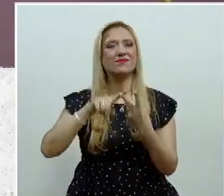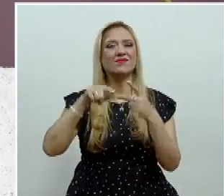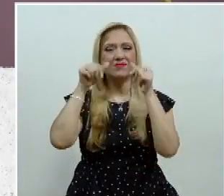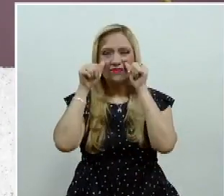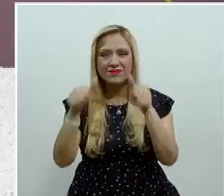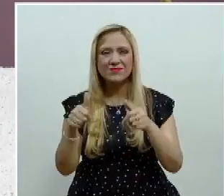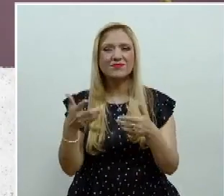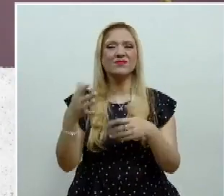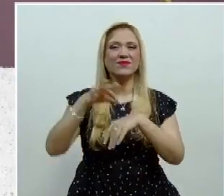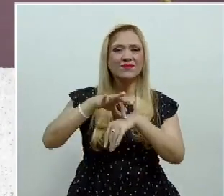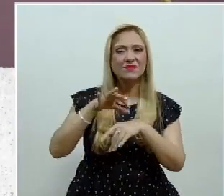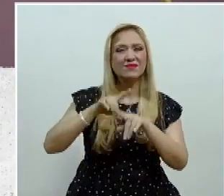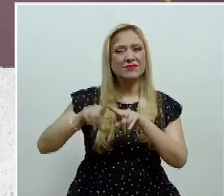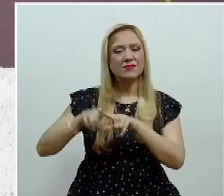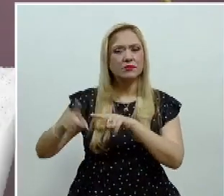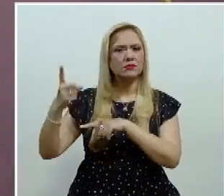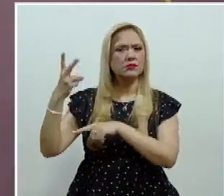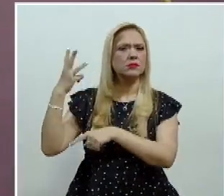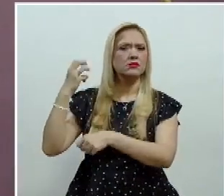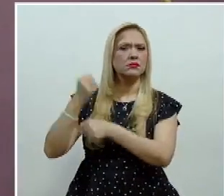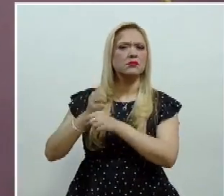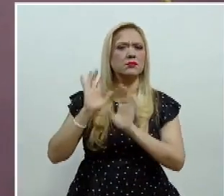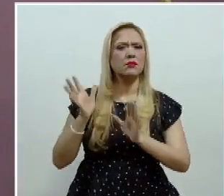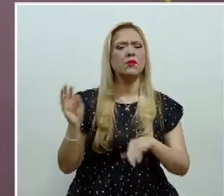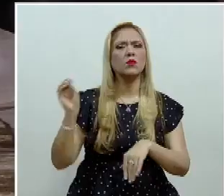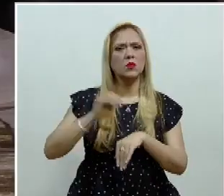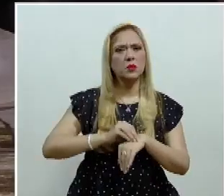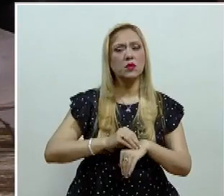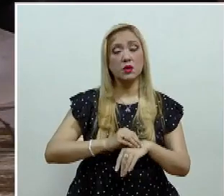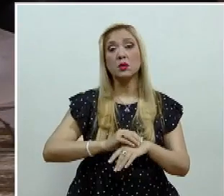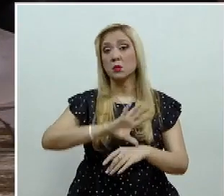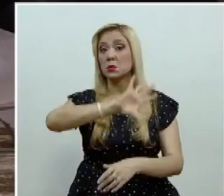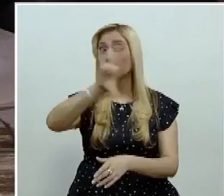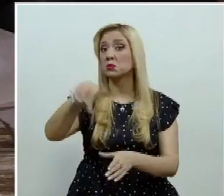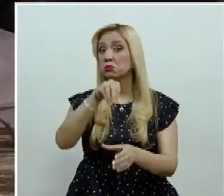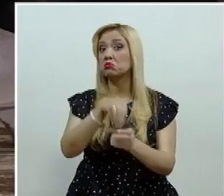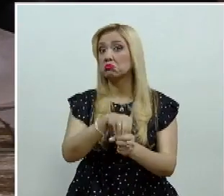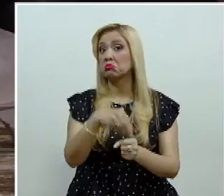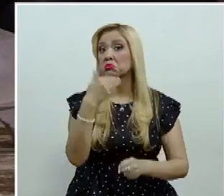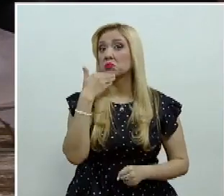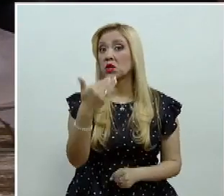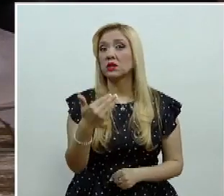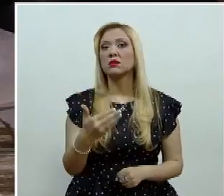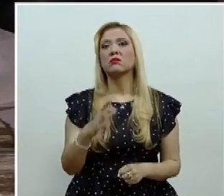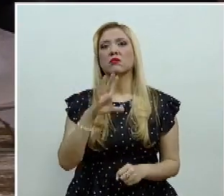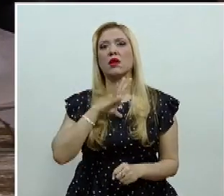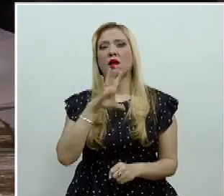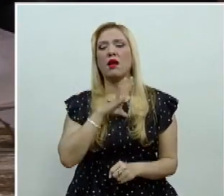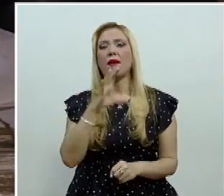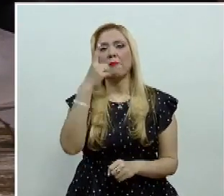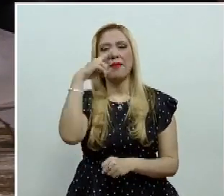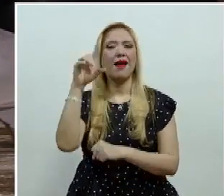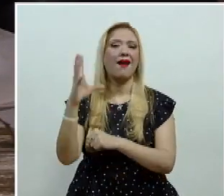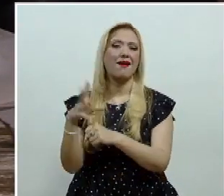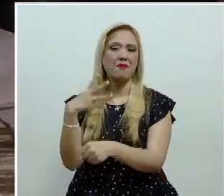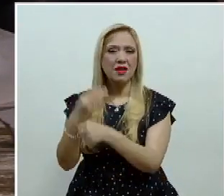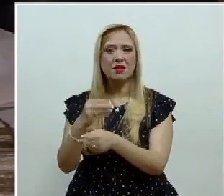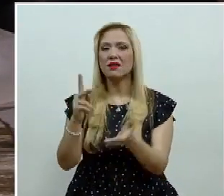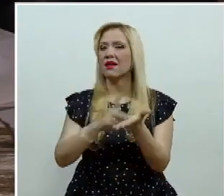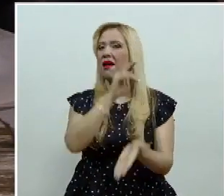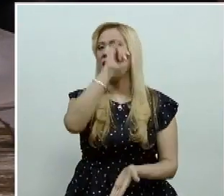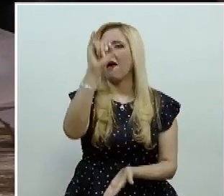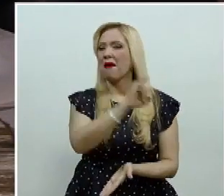Atención a Víctimas hace unos años y que es un modelo bastante completo porque cubre estos aspectos de reparación, no